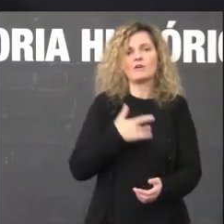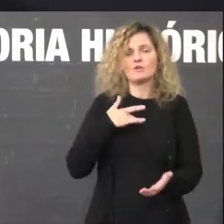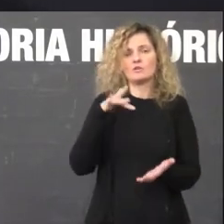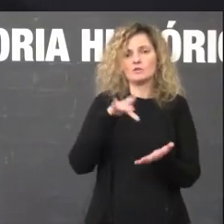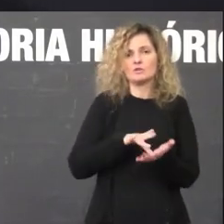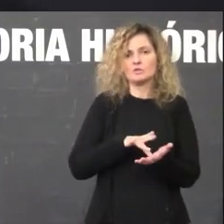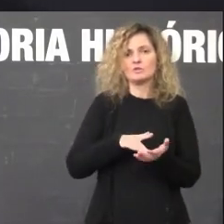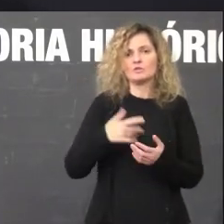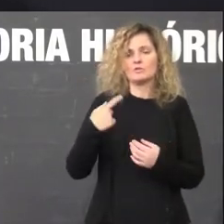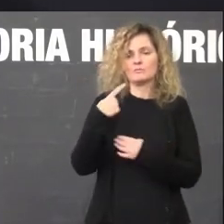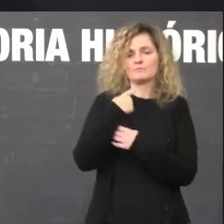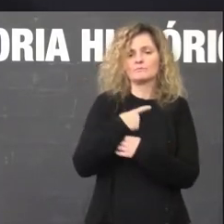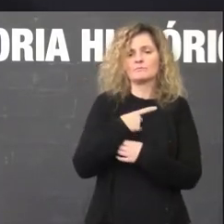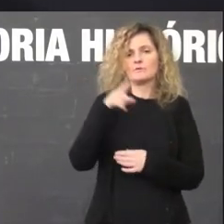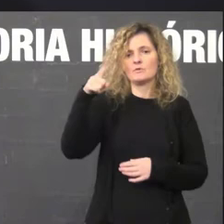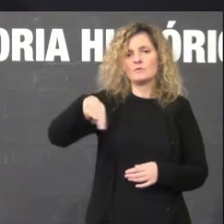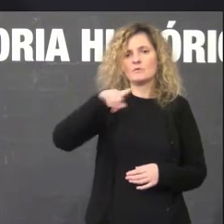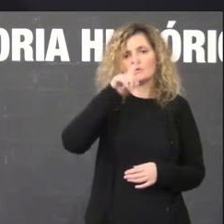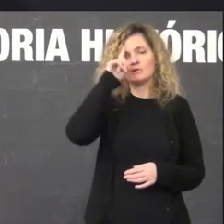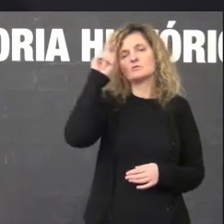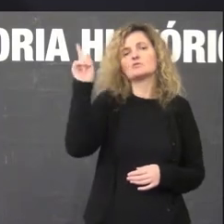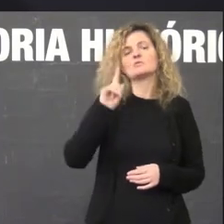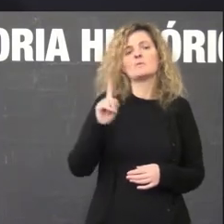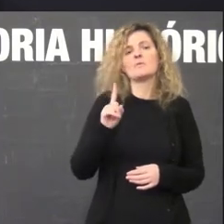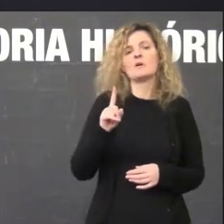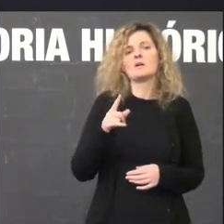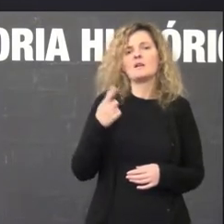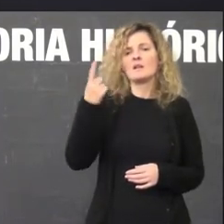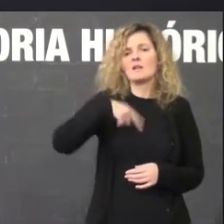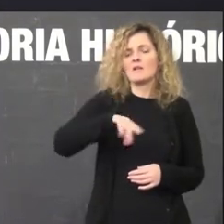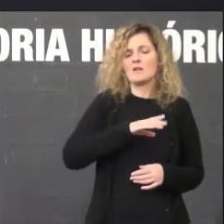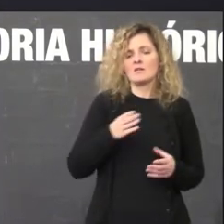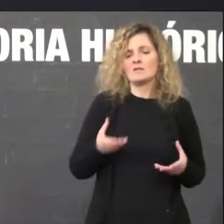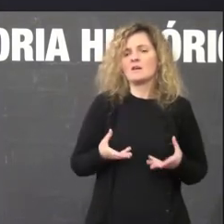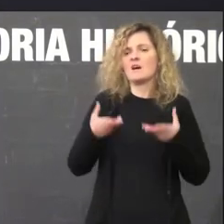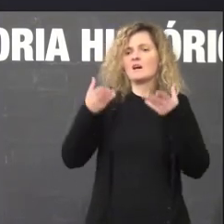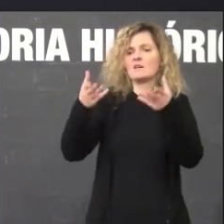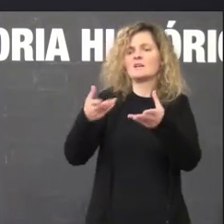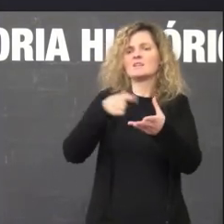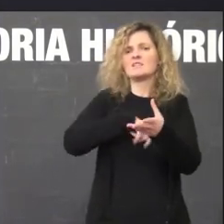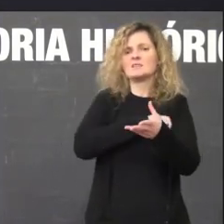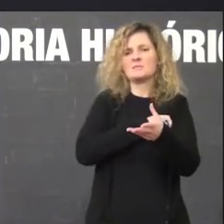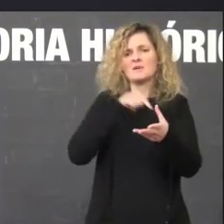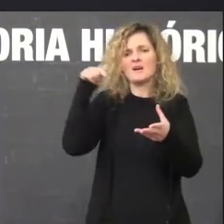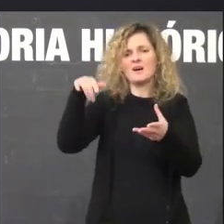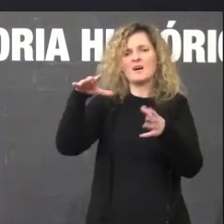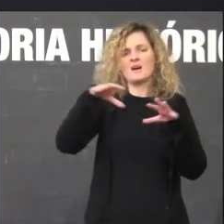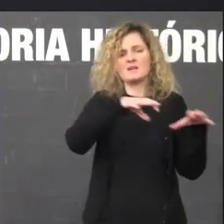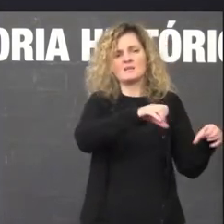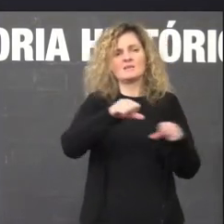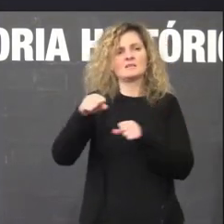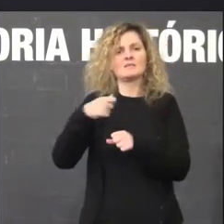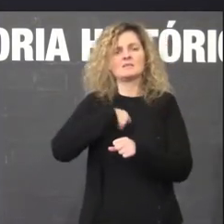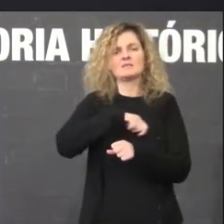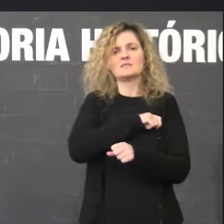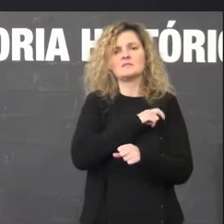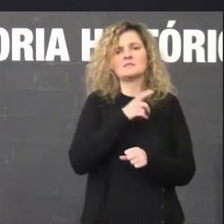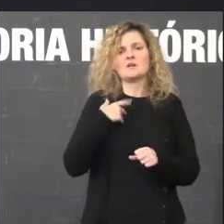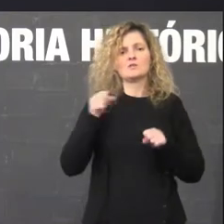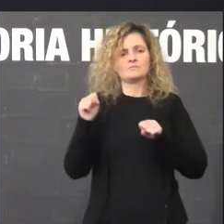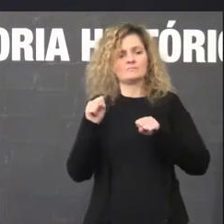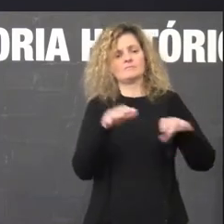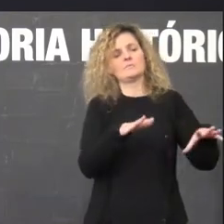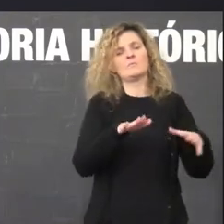miñas órdenes e non sabedes o que vai ser. Vos lle entregades a España e el collerá a España e xa non a